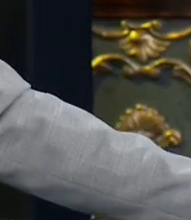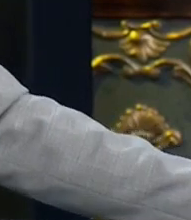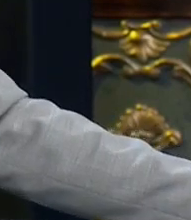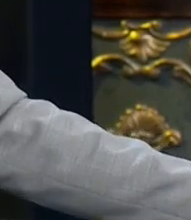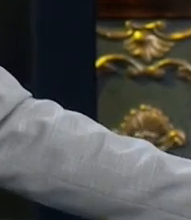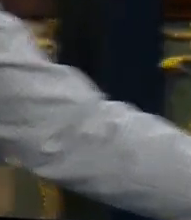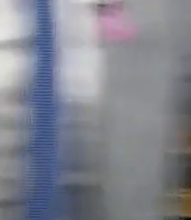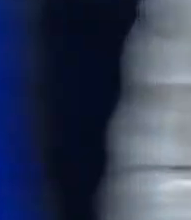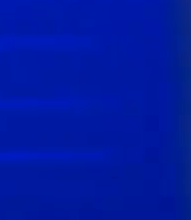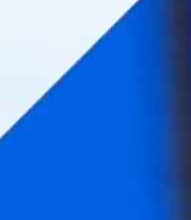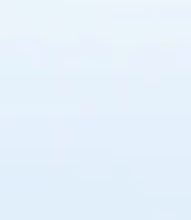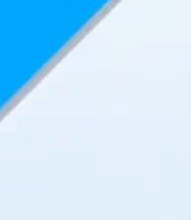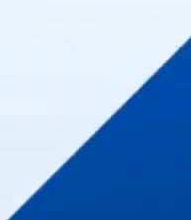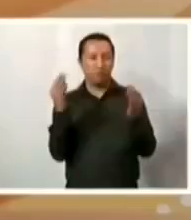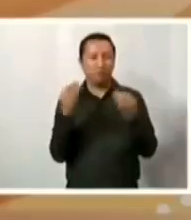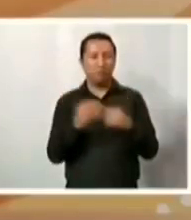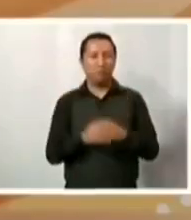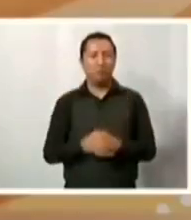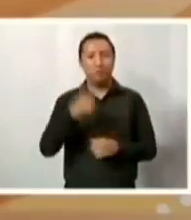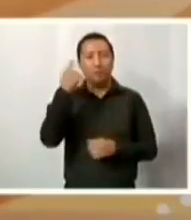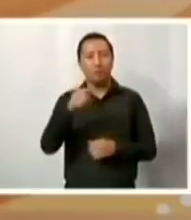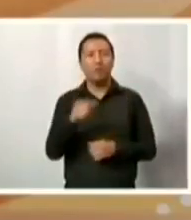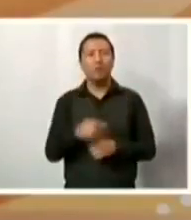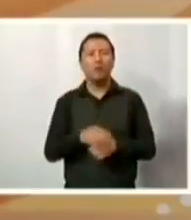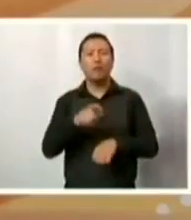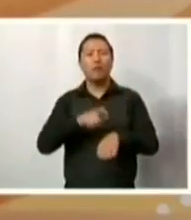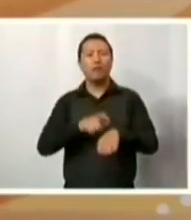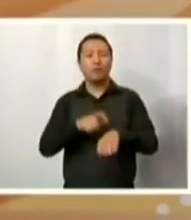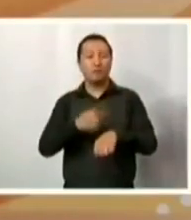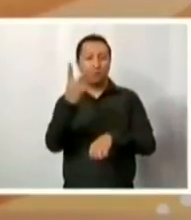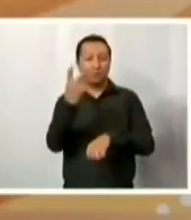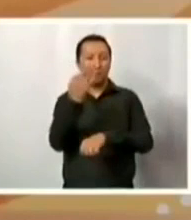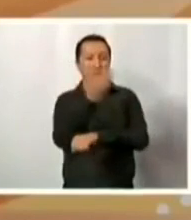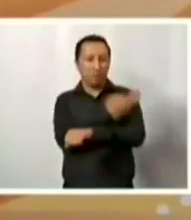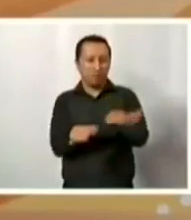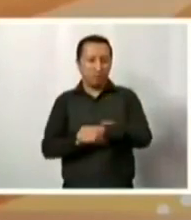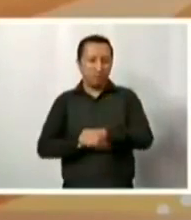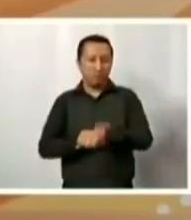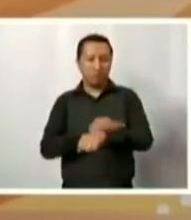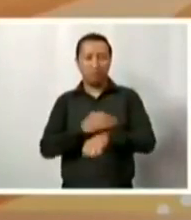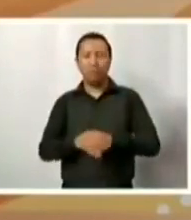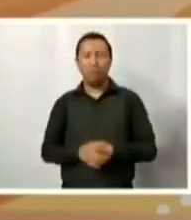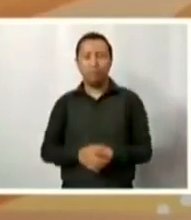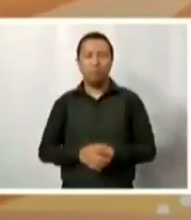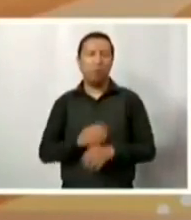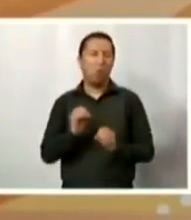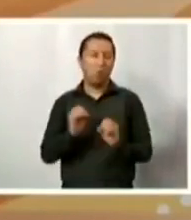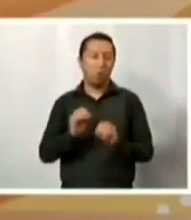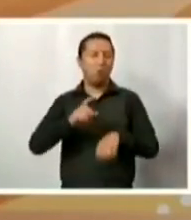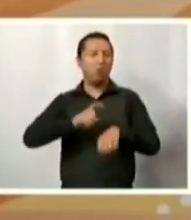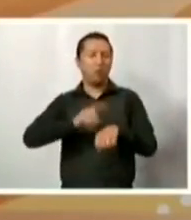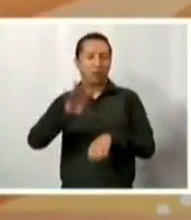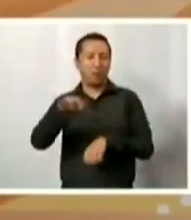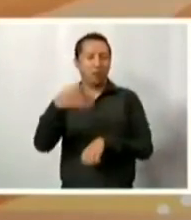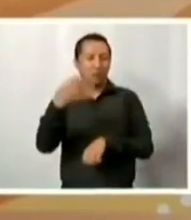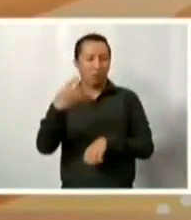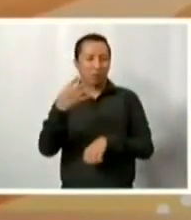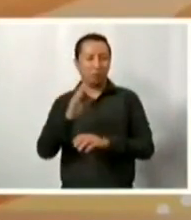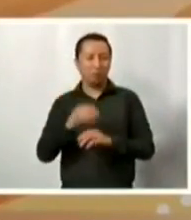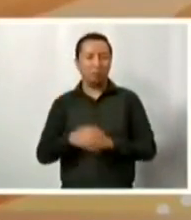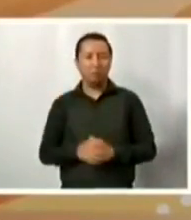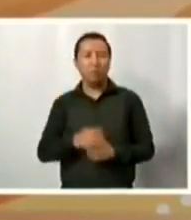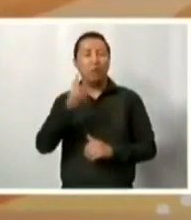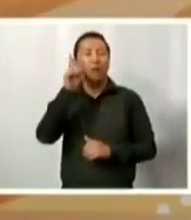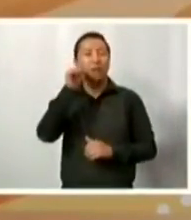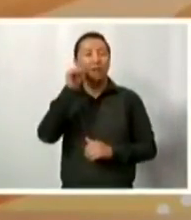definida. A partir de las 2 de la tarde, las 14 horas del día de mañana,